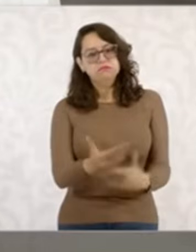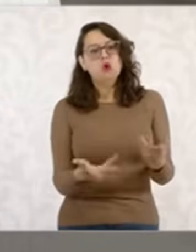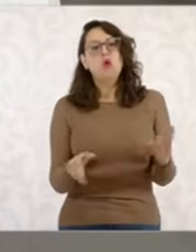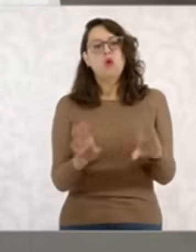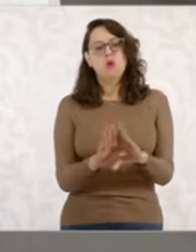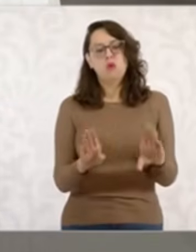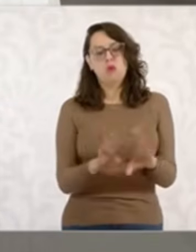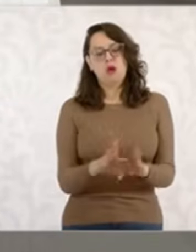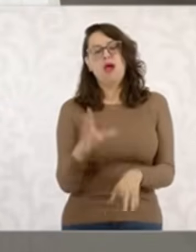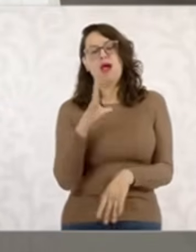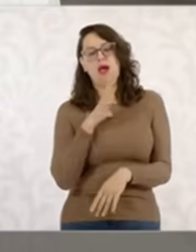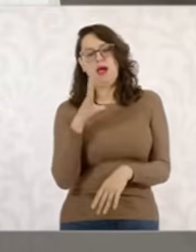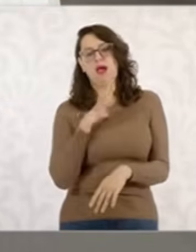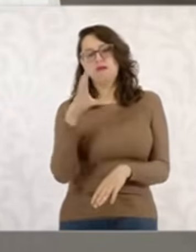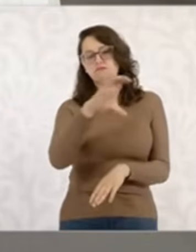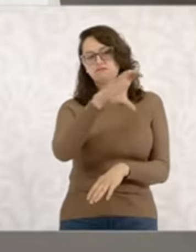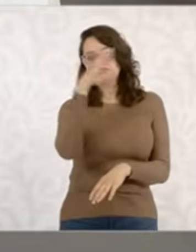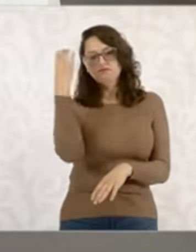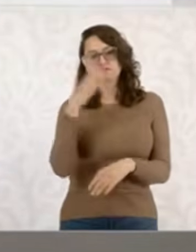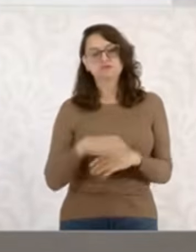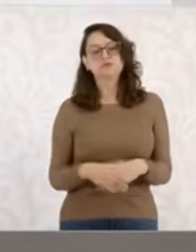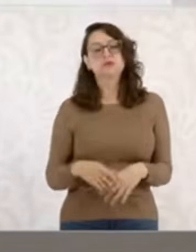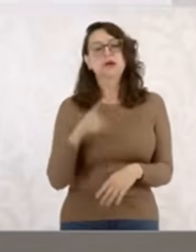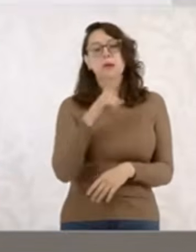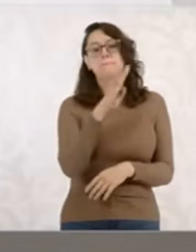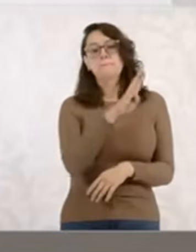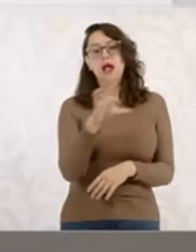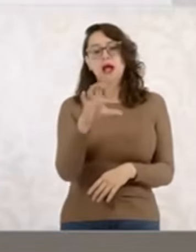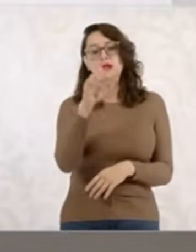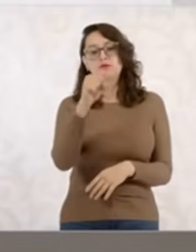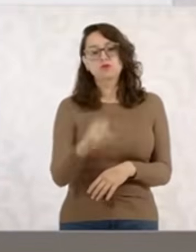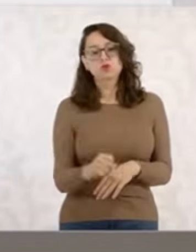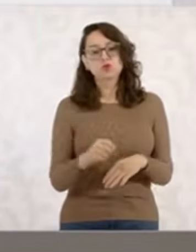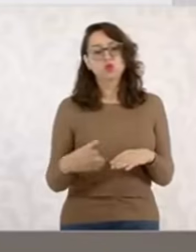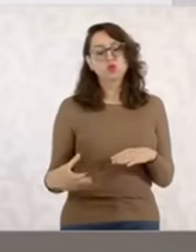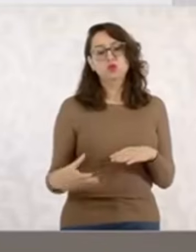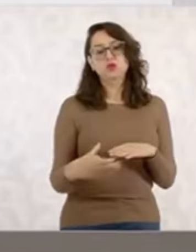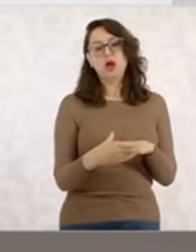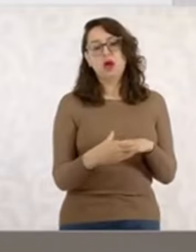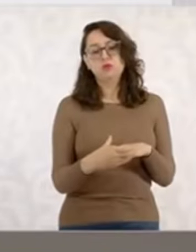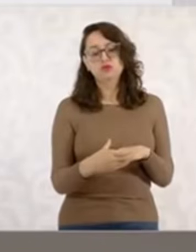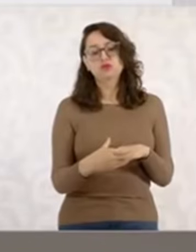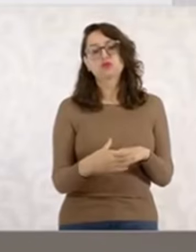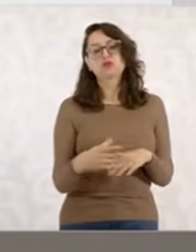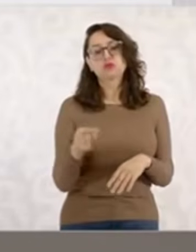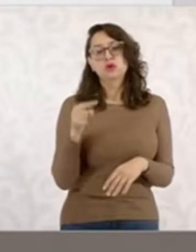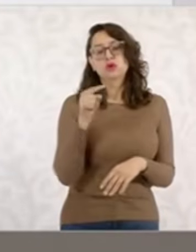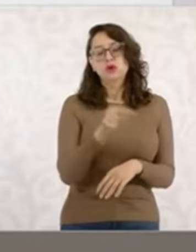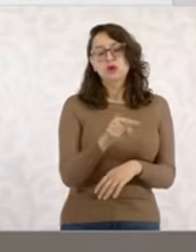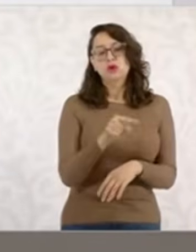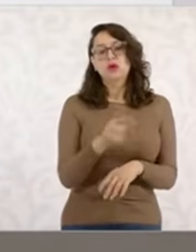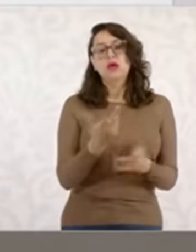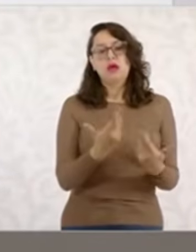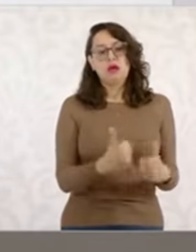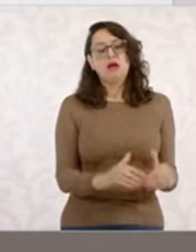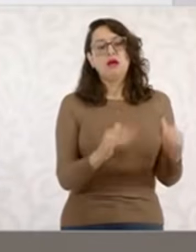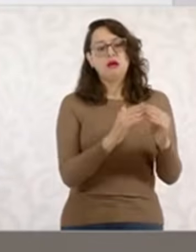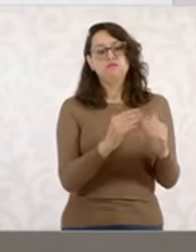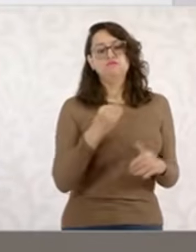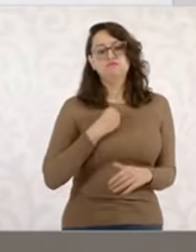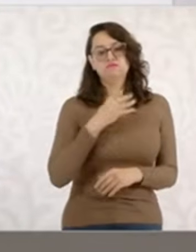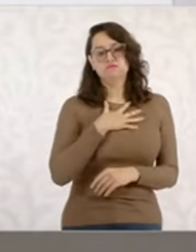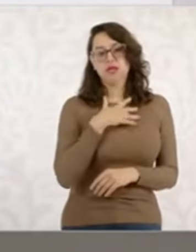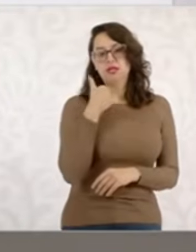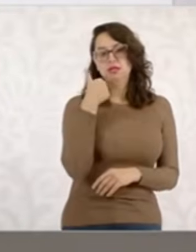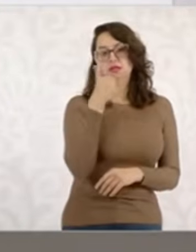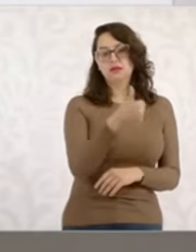de cómo va el avance de la obra. Este es en Los Cabos, allá en Baja California Sur, Con ese arrancamos el programa de vivienda para el bienestar allá en Los